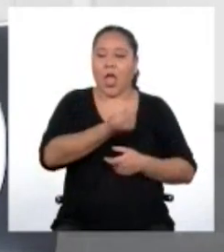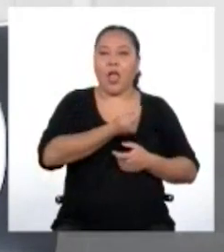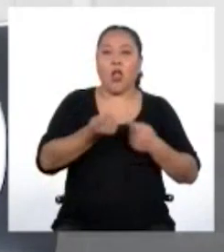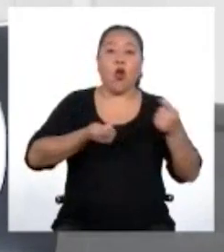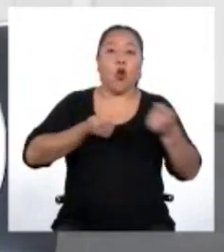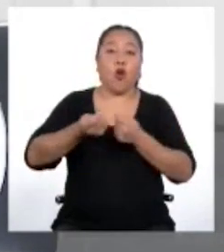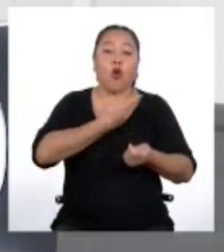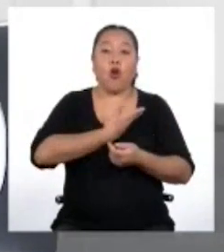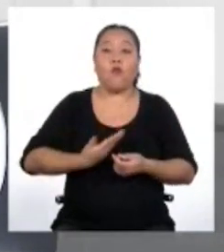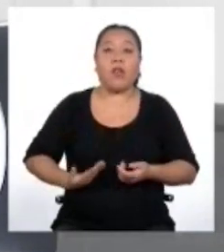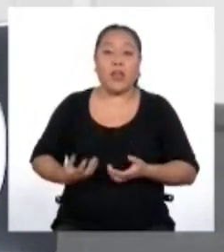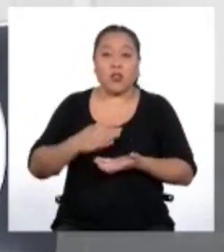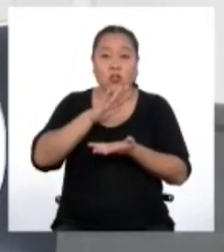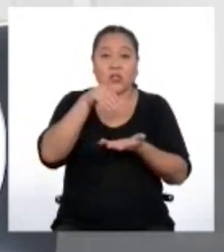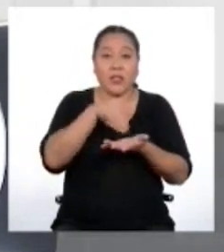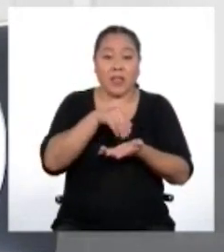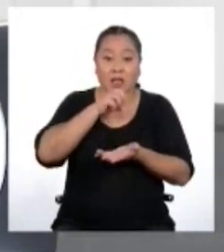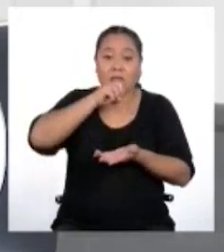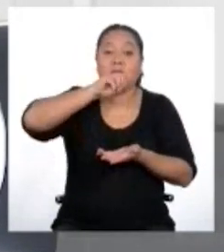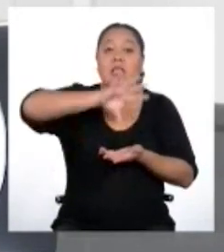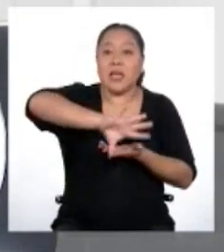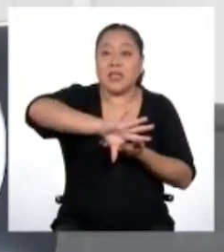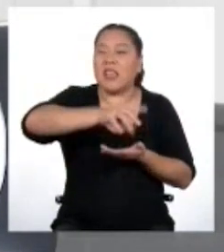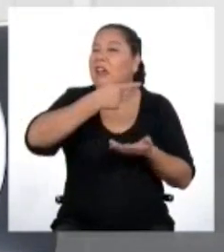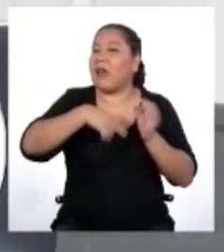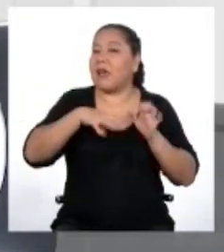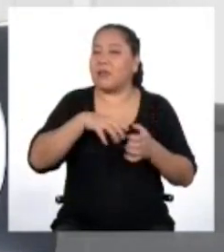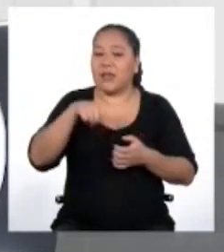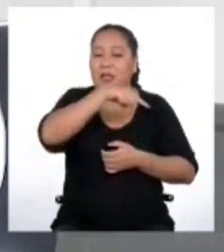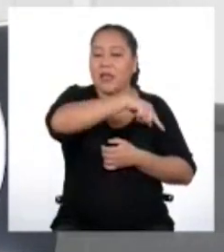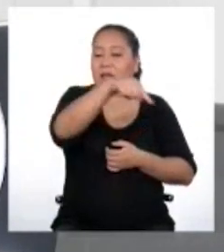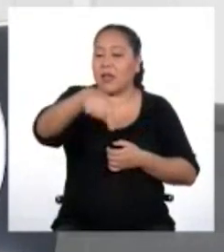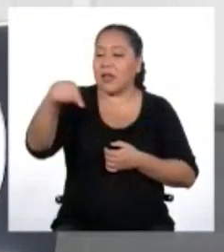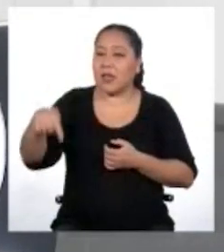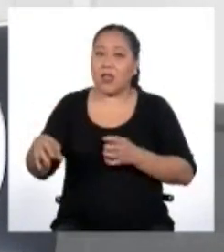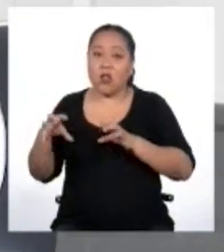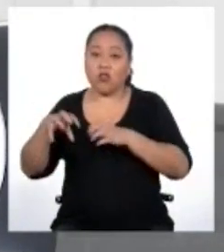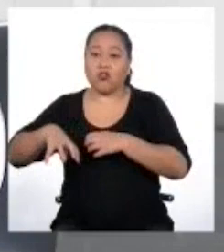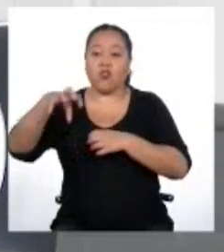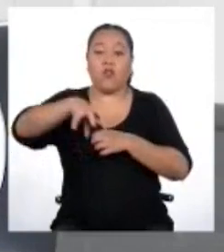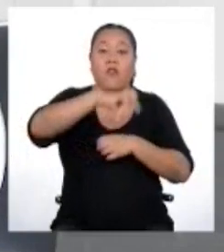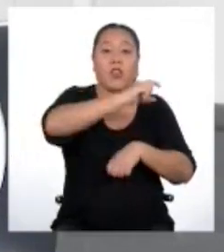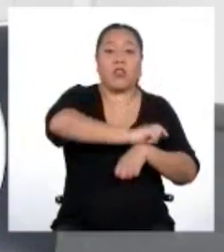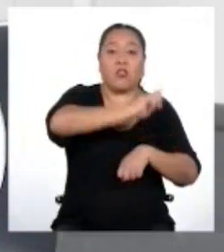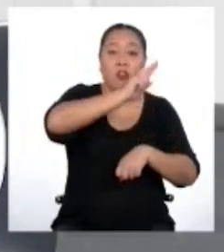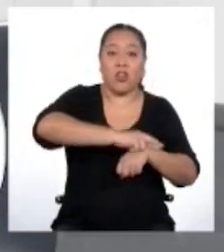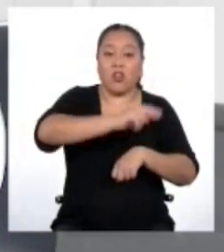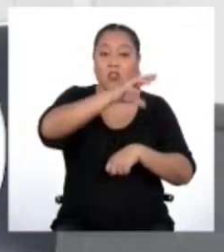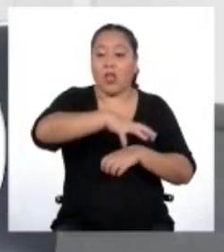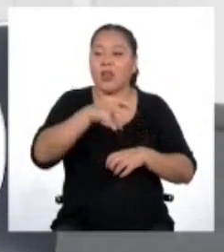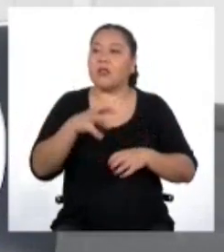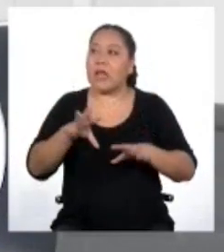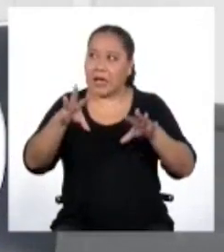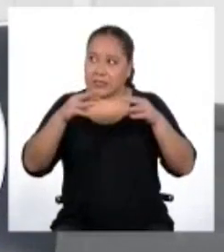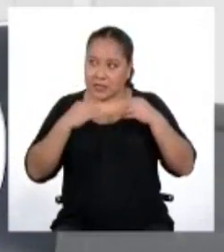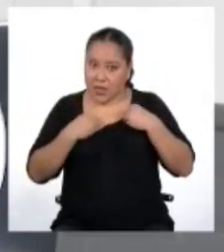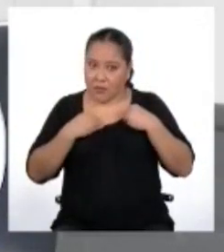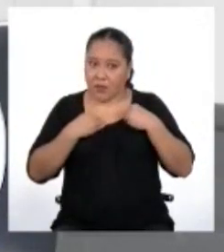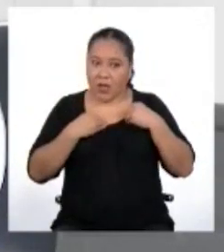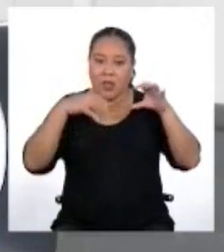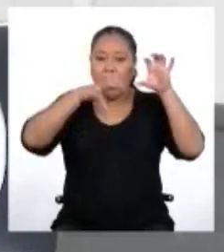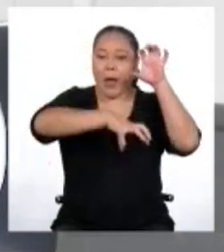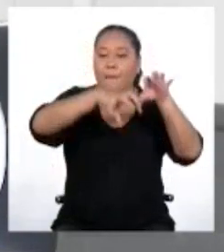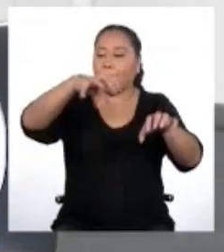qué es lo que debemos hacer y los gobiernos regionales lo apoyan, acoplando esas medidas a cada una de sus regiones. Ya